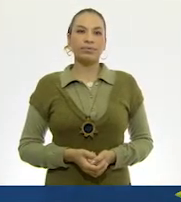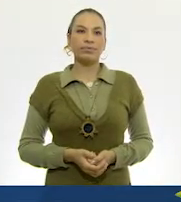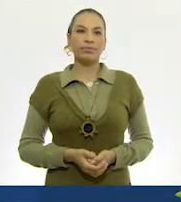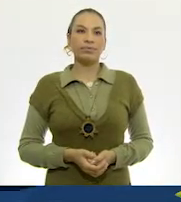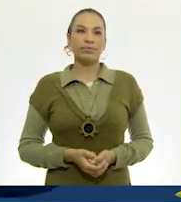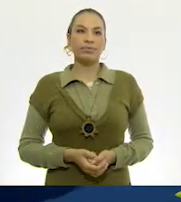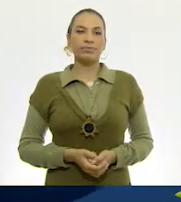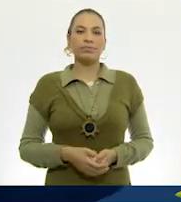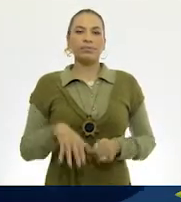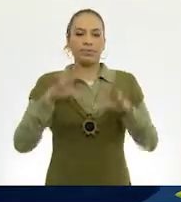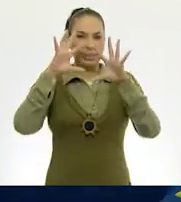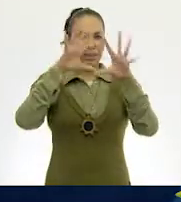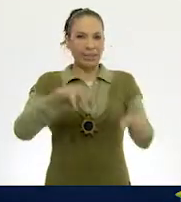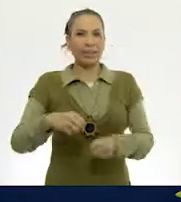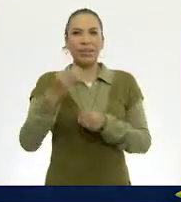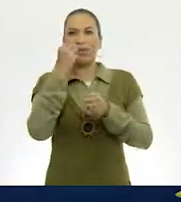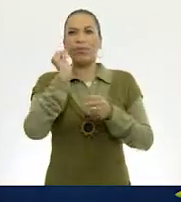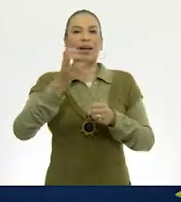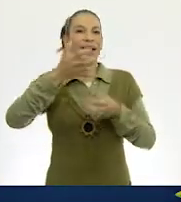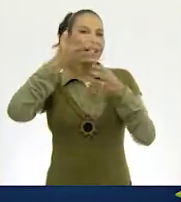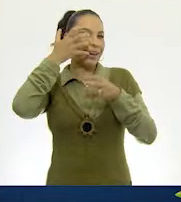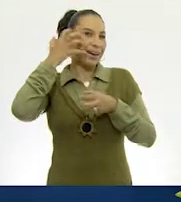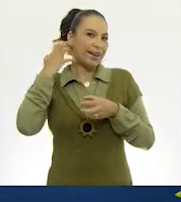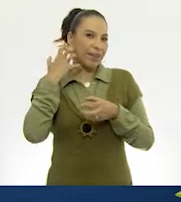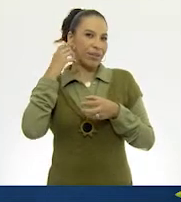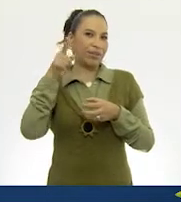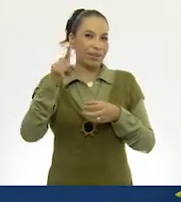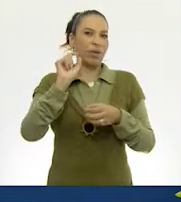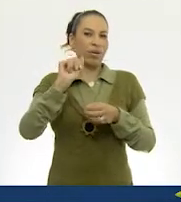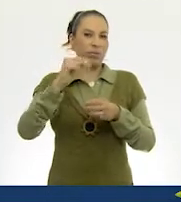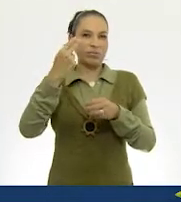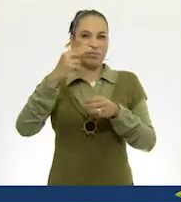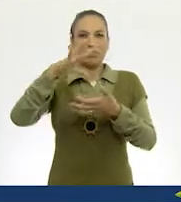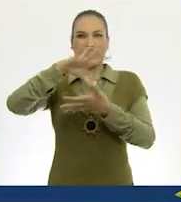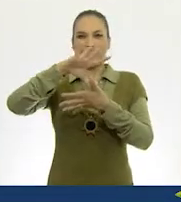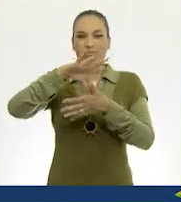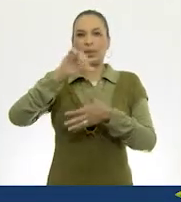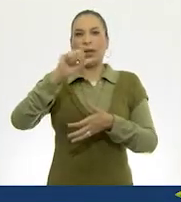Uno de sus depredadores fue el león americano, posiblemente el